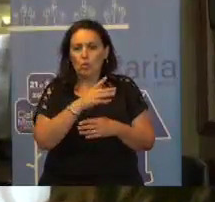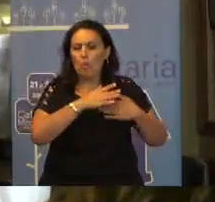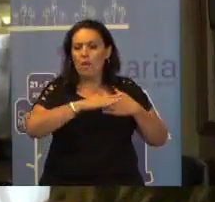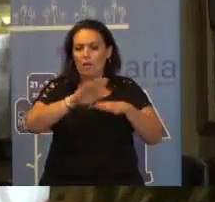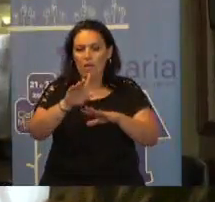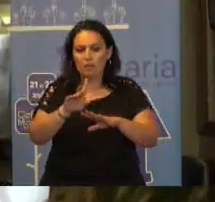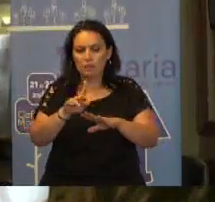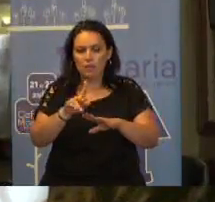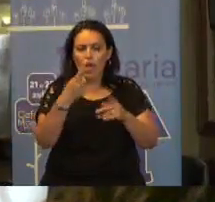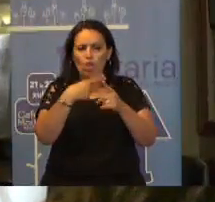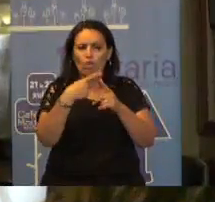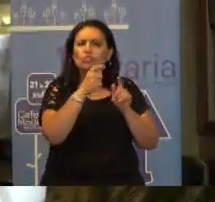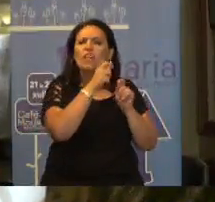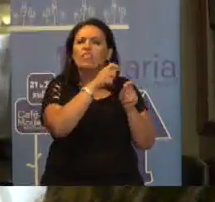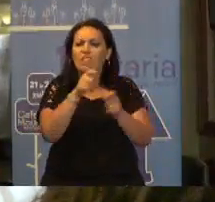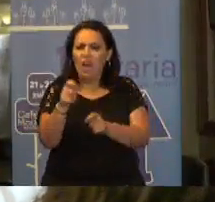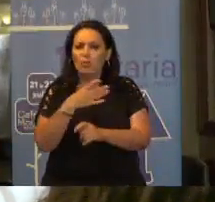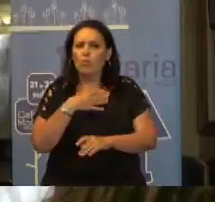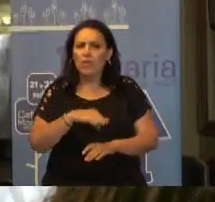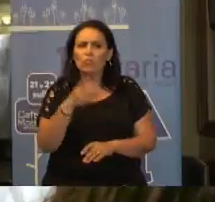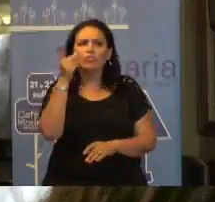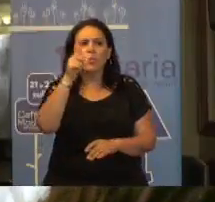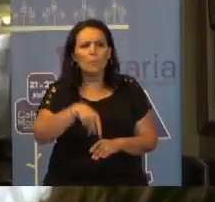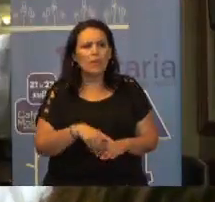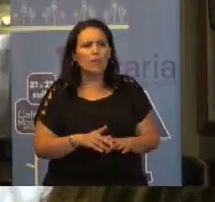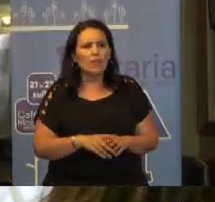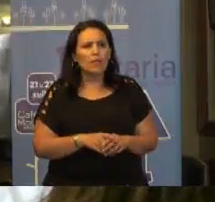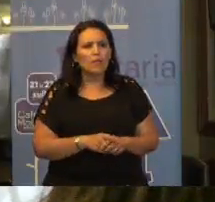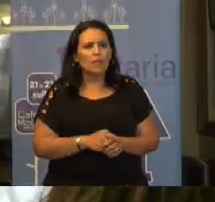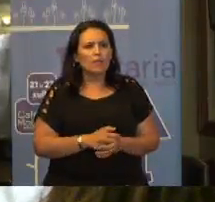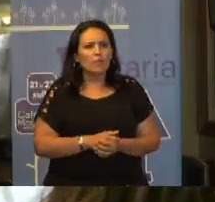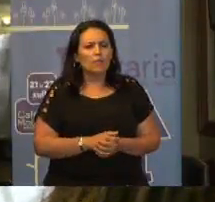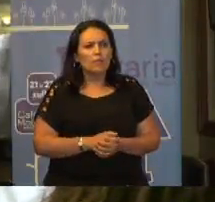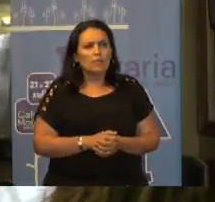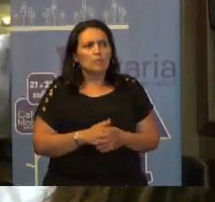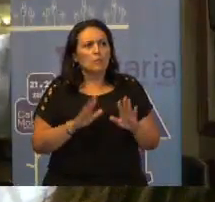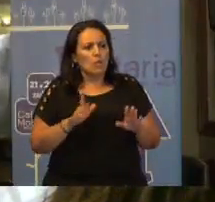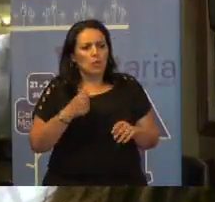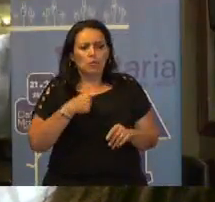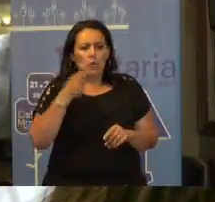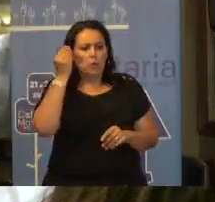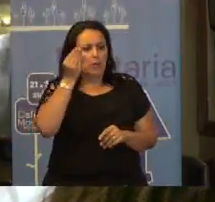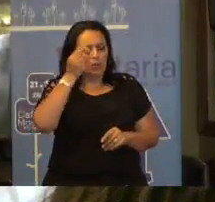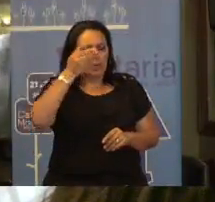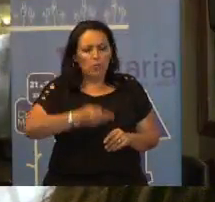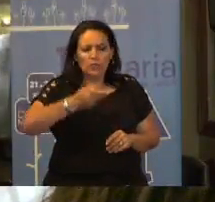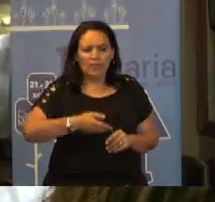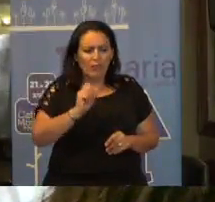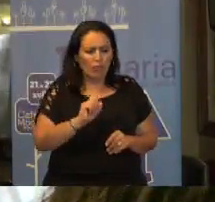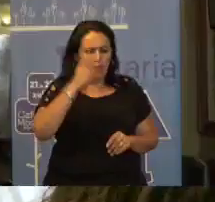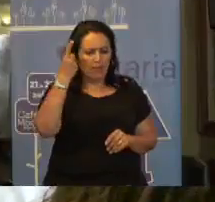cousas, pero eu creo que, sobre todo, hai que dotar de recursos ao que a estrutura de En